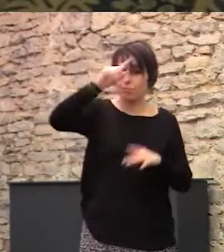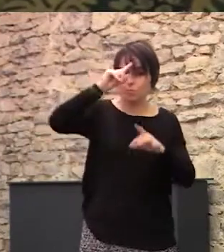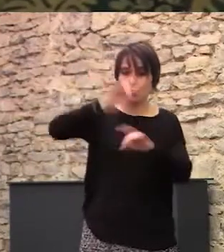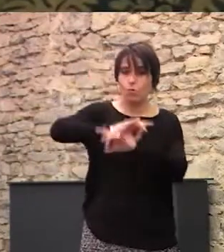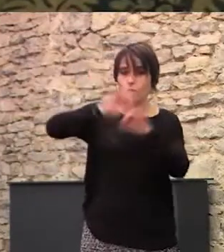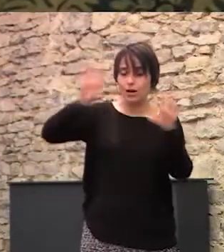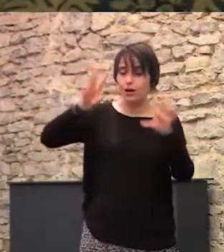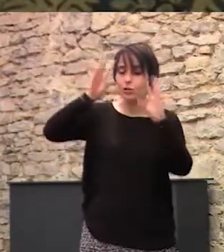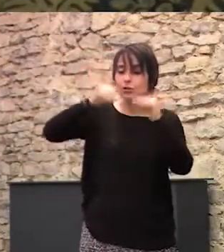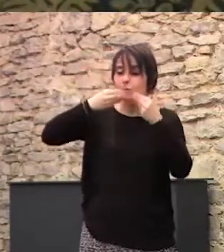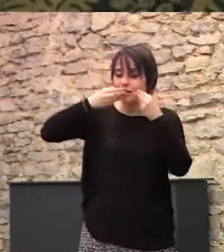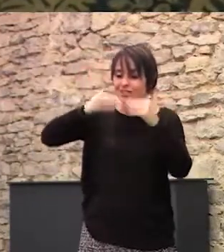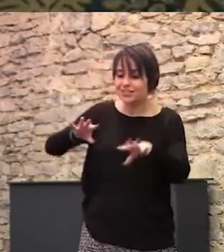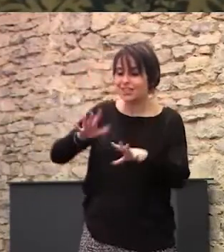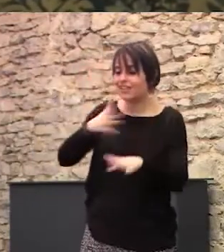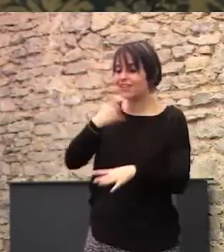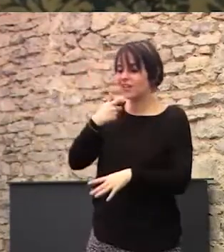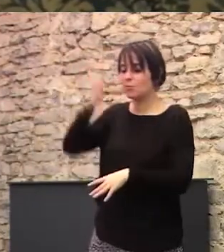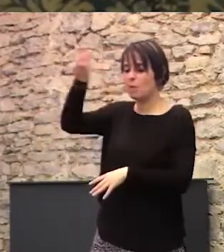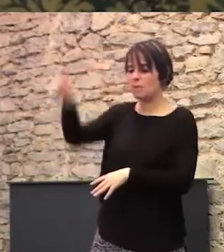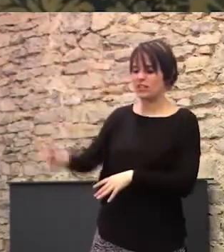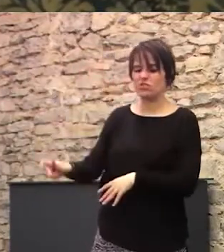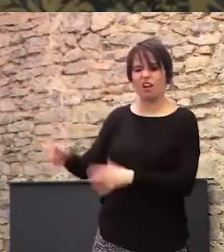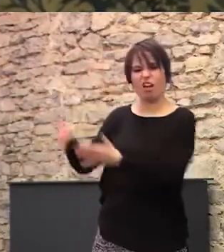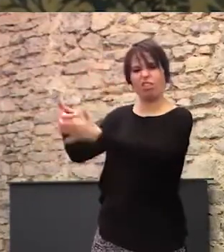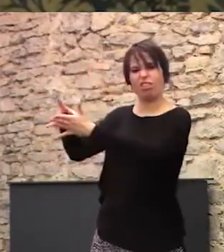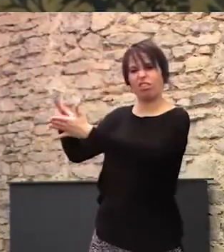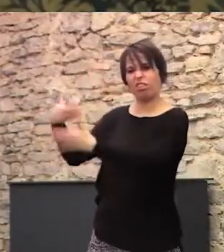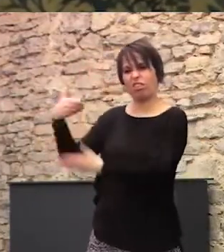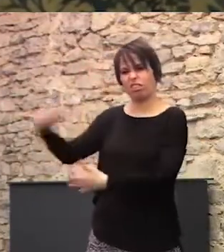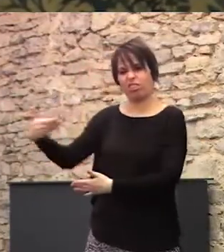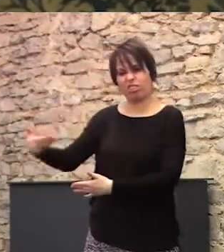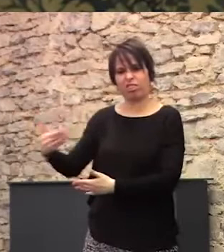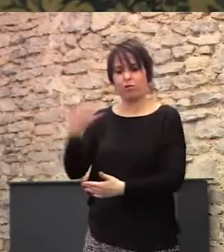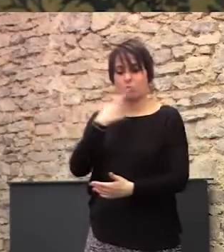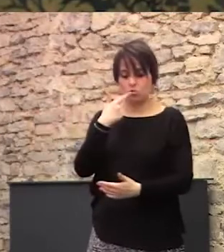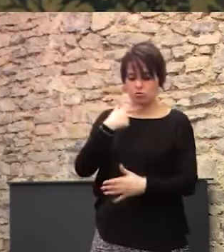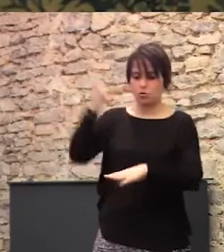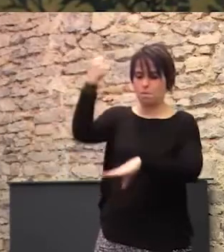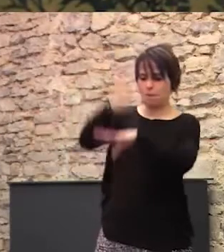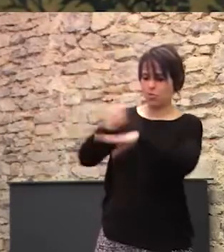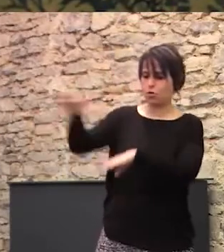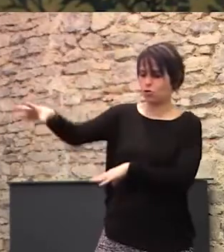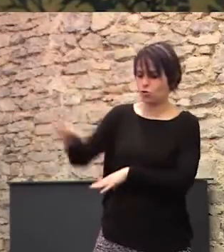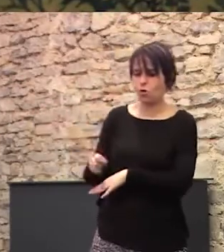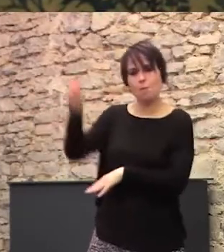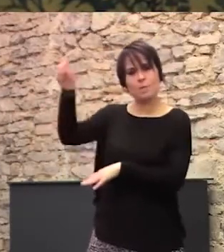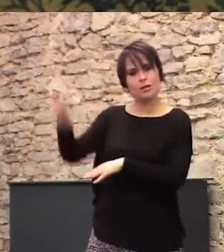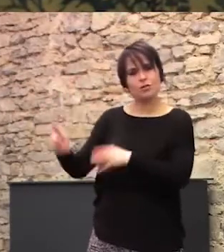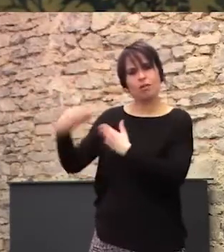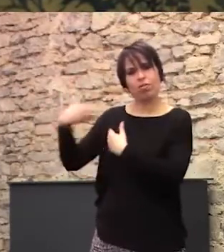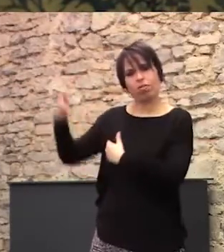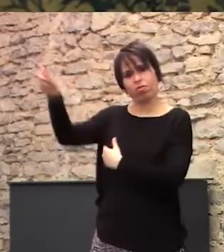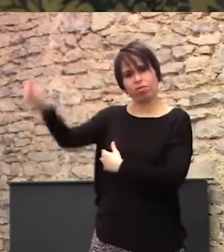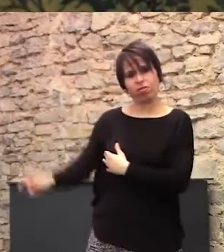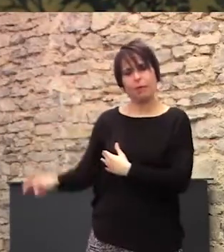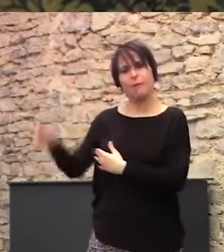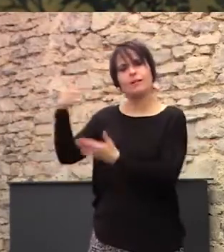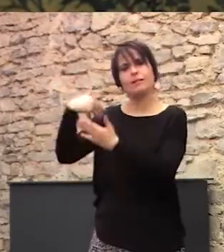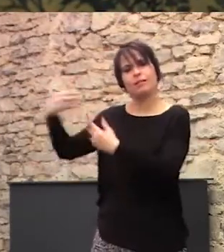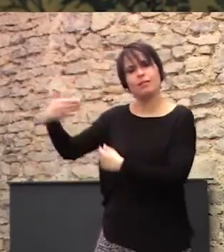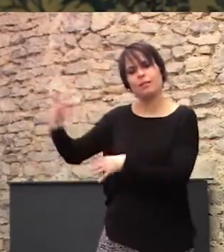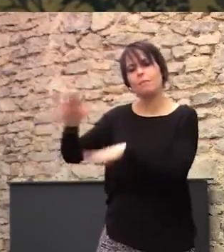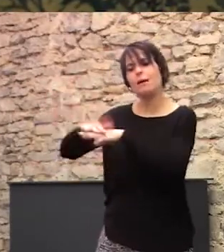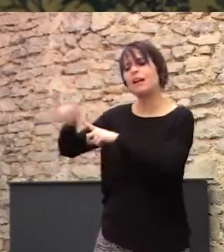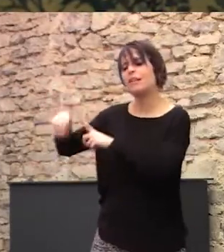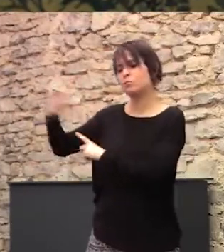colonial era de deshumanización de las personas colonizadas. Primero, deshumanizo para poder